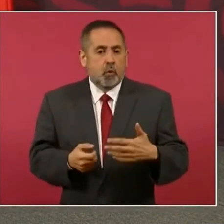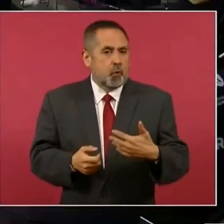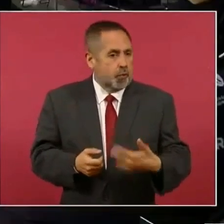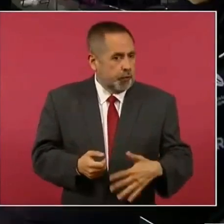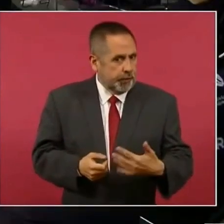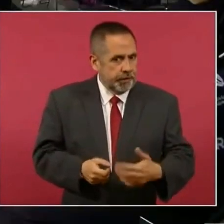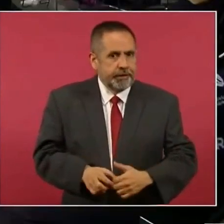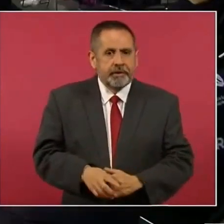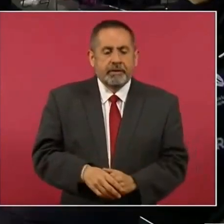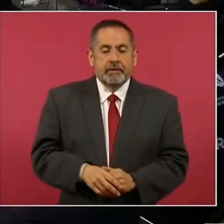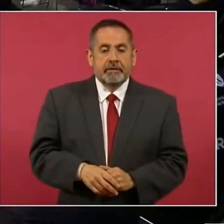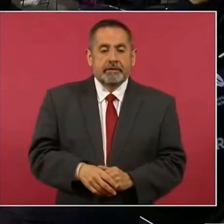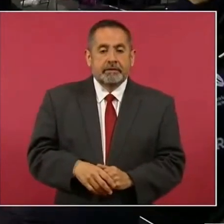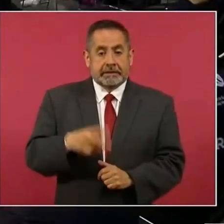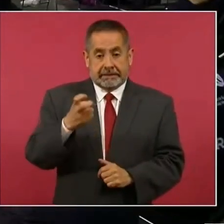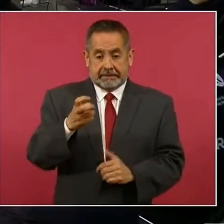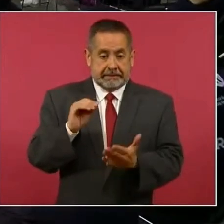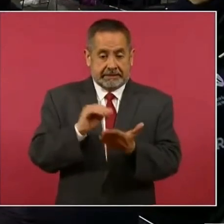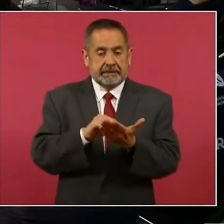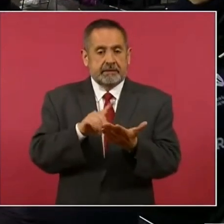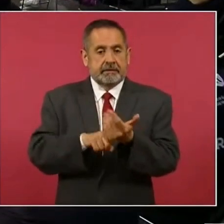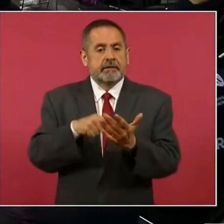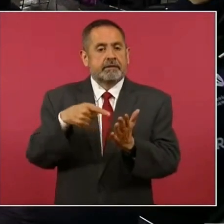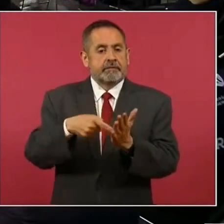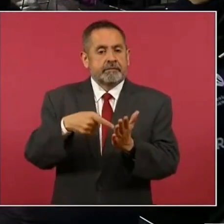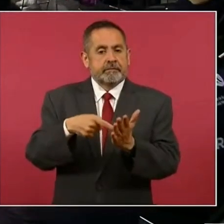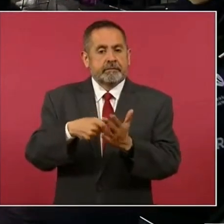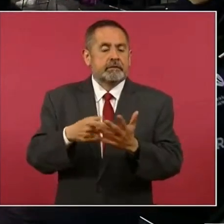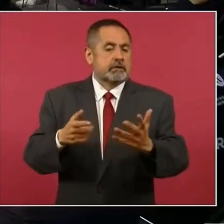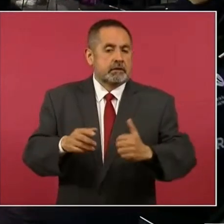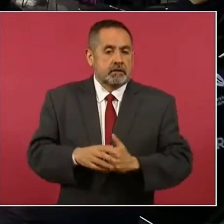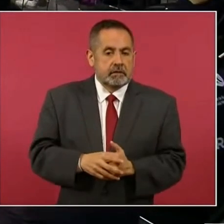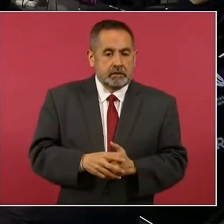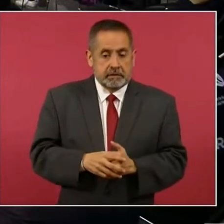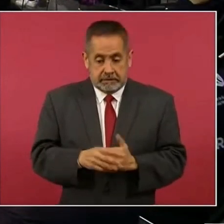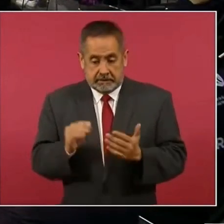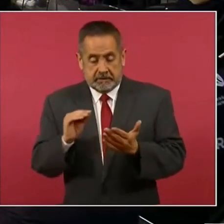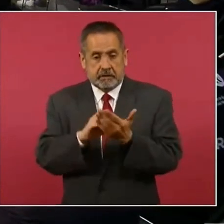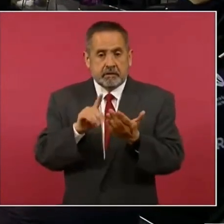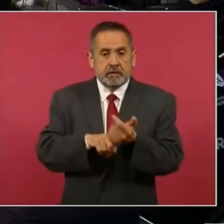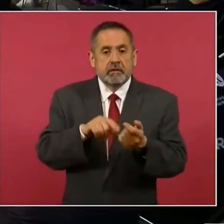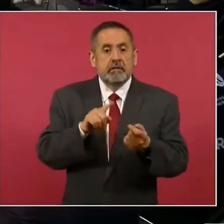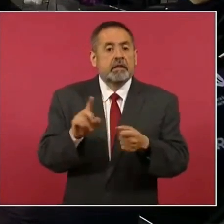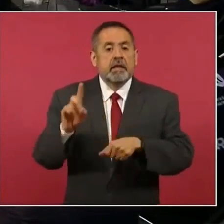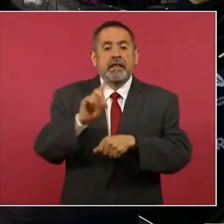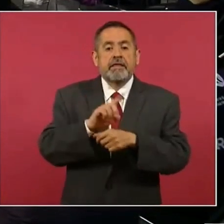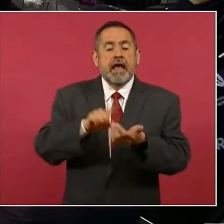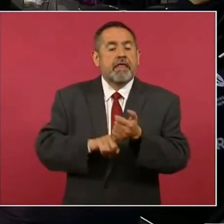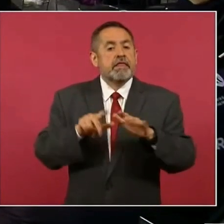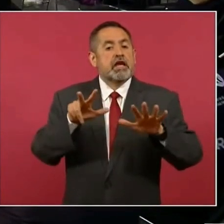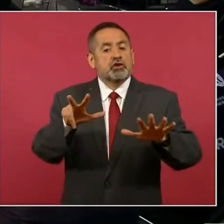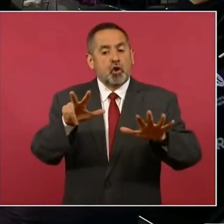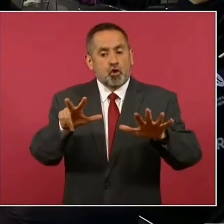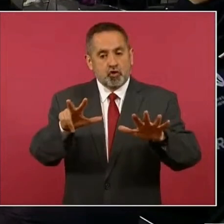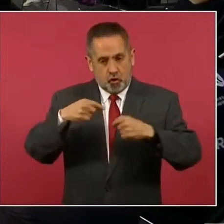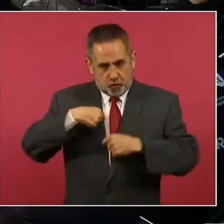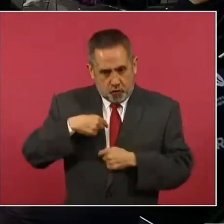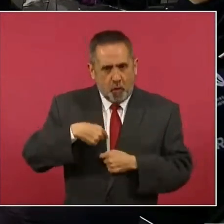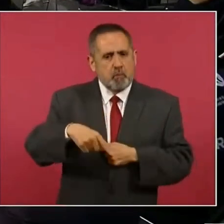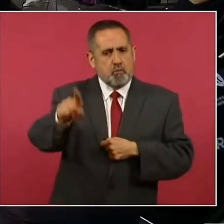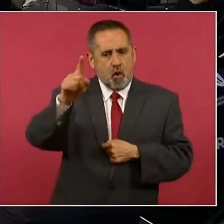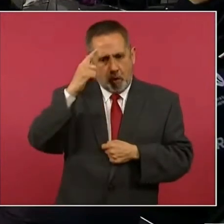Entonces, eso está ahí. Bueno, está presente que el día 18 vamos nosotros a